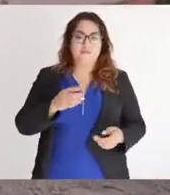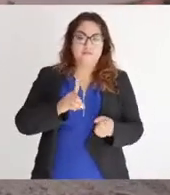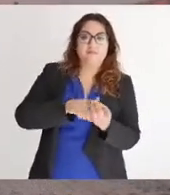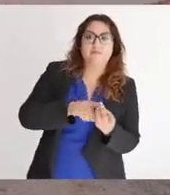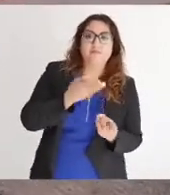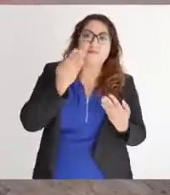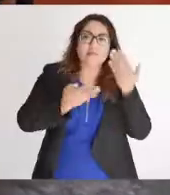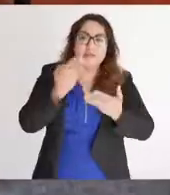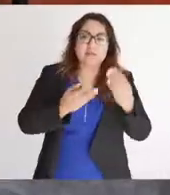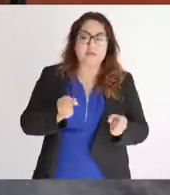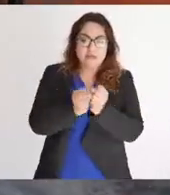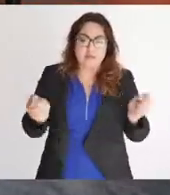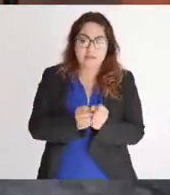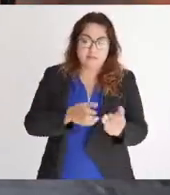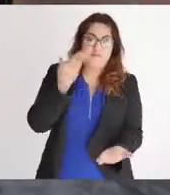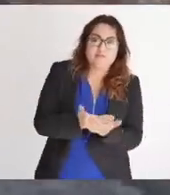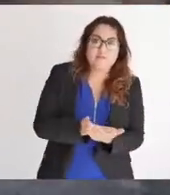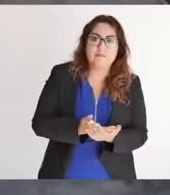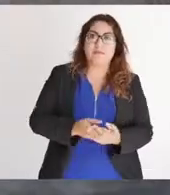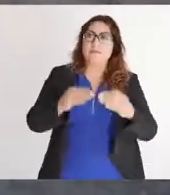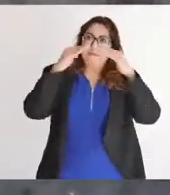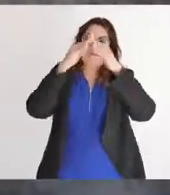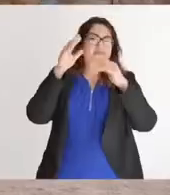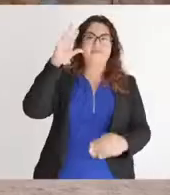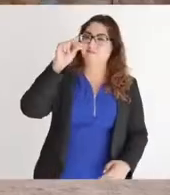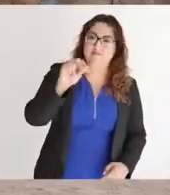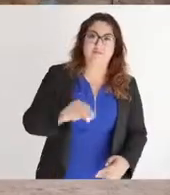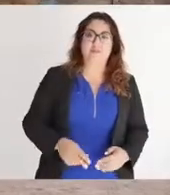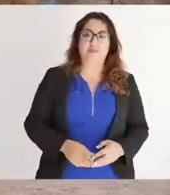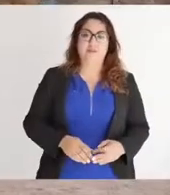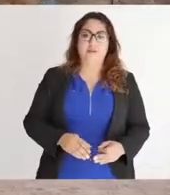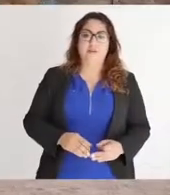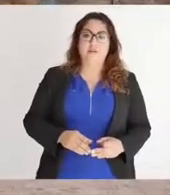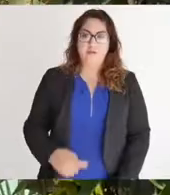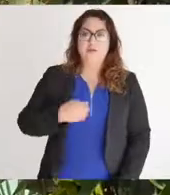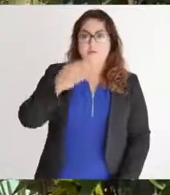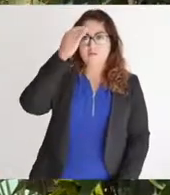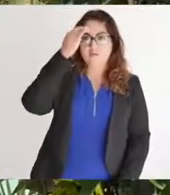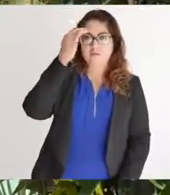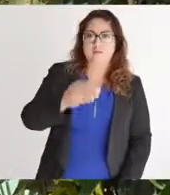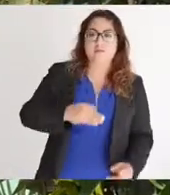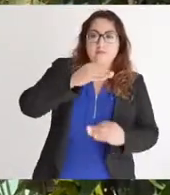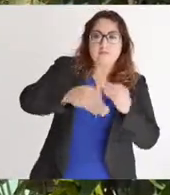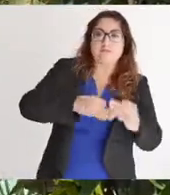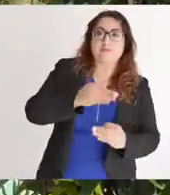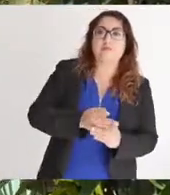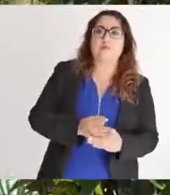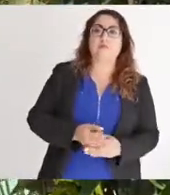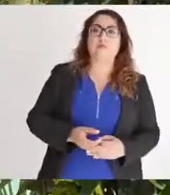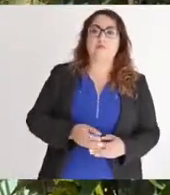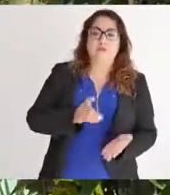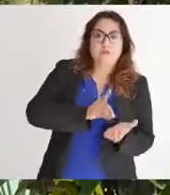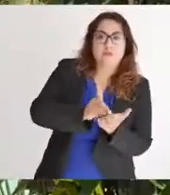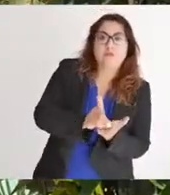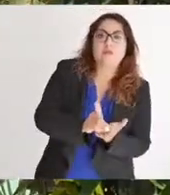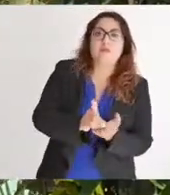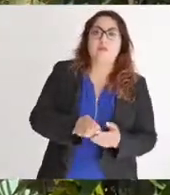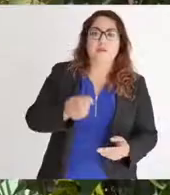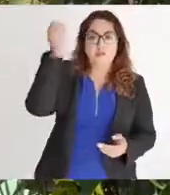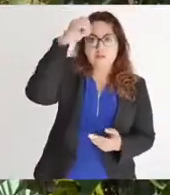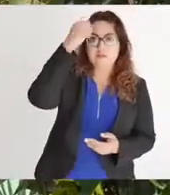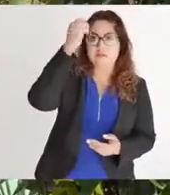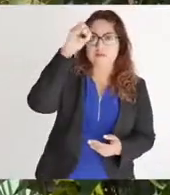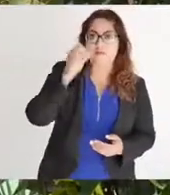a dónde estudiar, el salón casi se cae, no tiene buen techo. Yo pienso que pues todos tenemos el